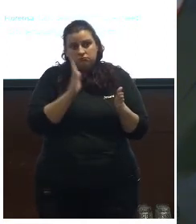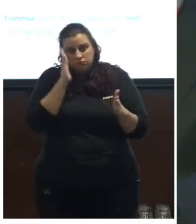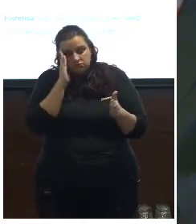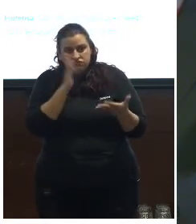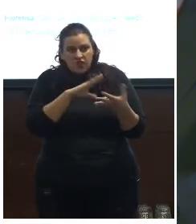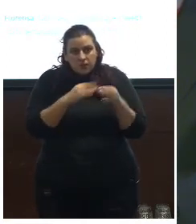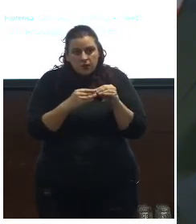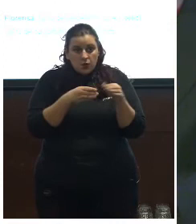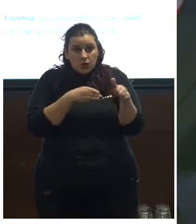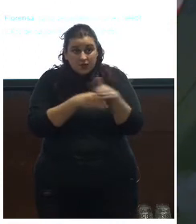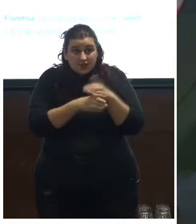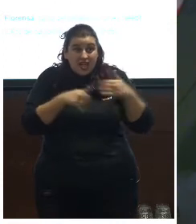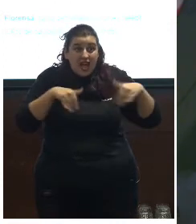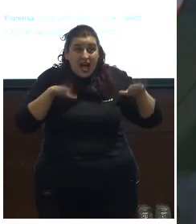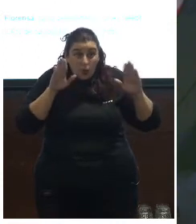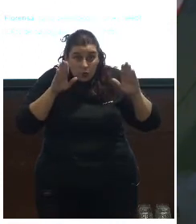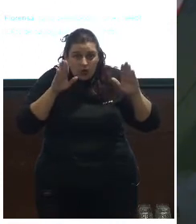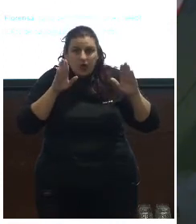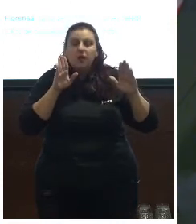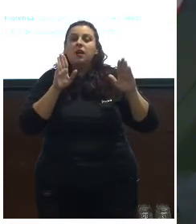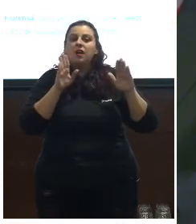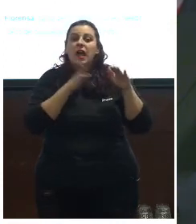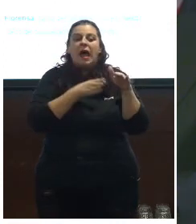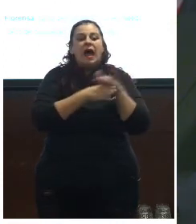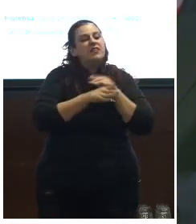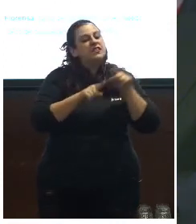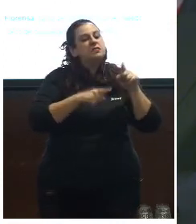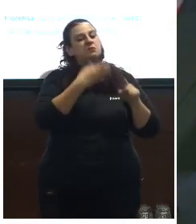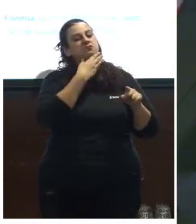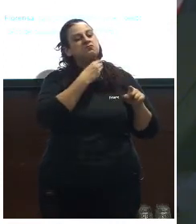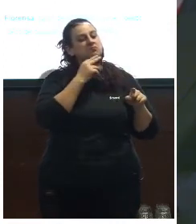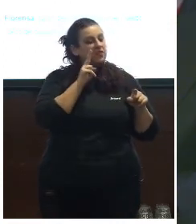adaptado, puede ser accesible, la accesibilidad también muchas veces es sobre el papel y